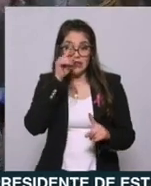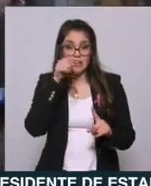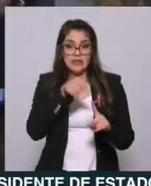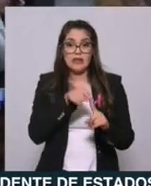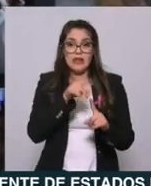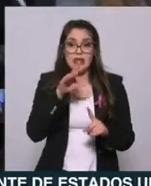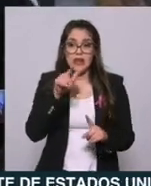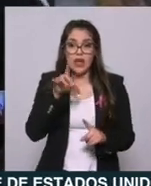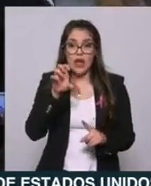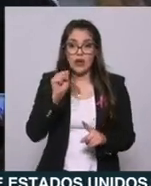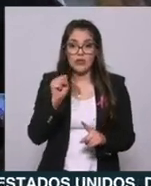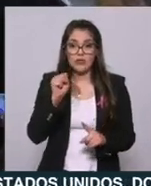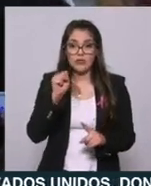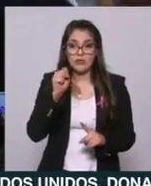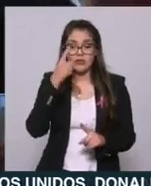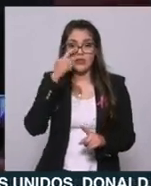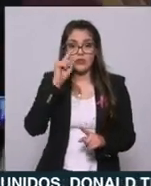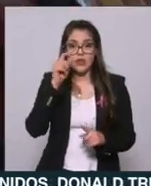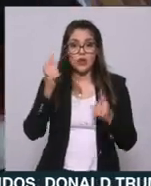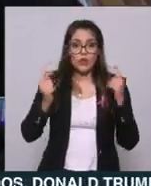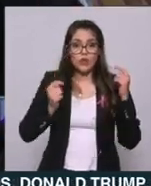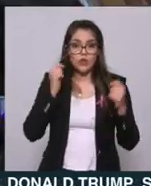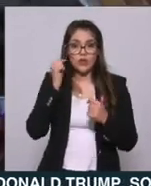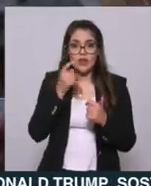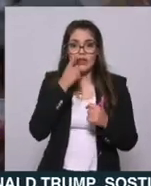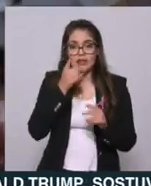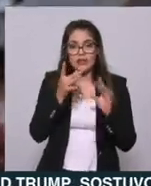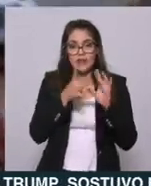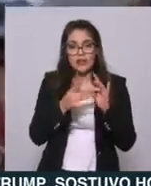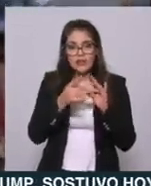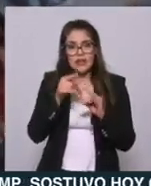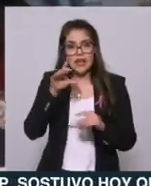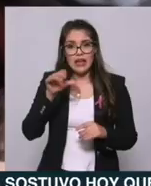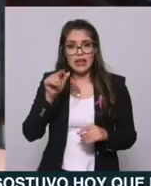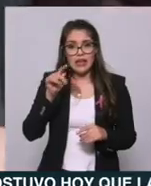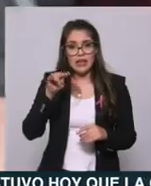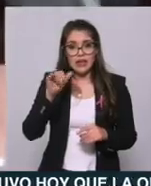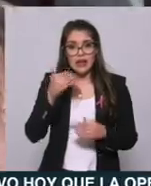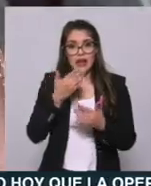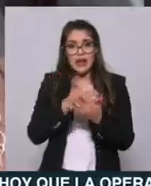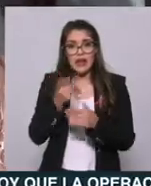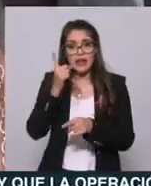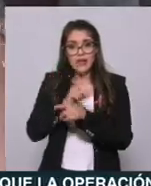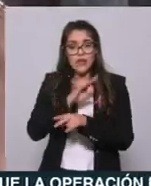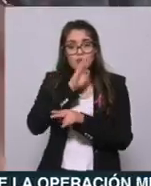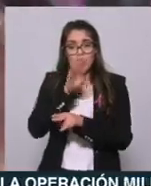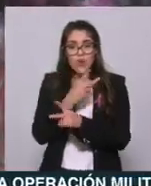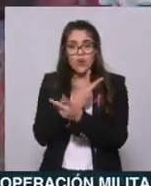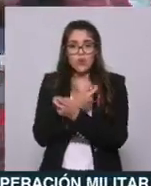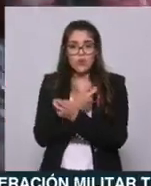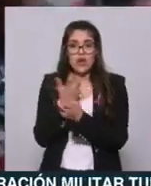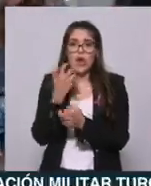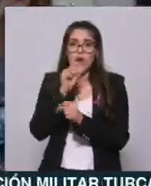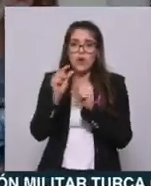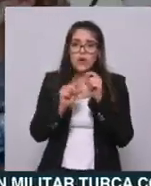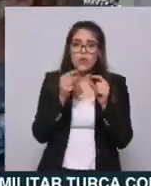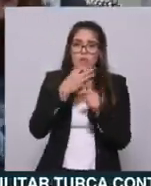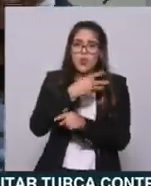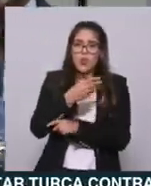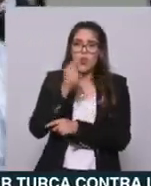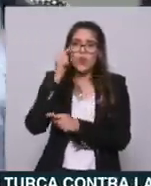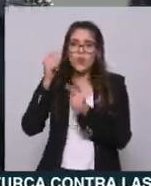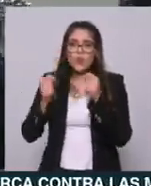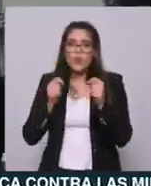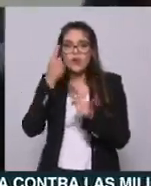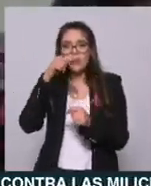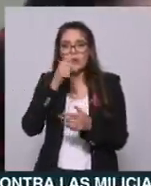McKinley, secretario de Turismo de la Ciudad de México, resaltó que la Catrina y el Día de Muertos está creando un nuevo producto turístico